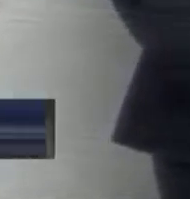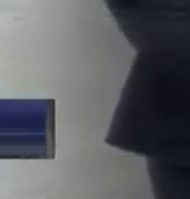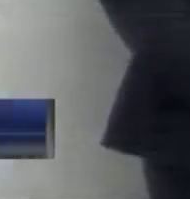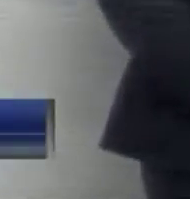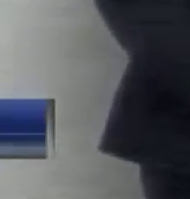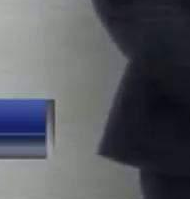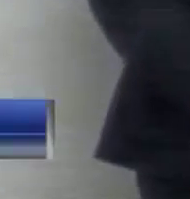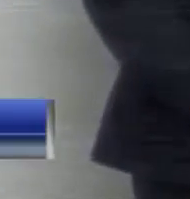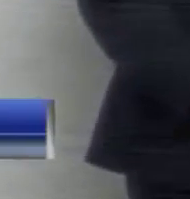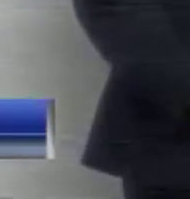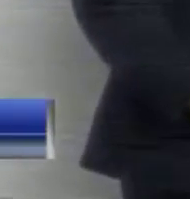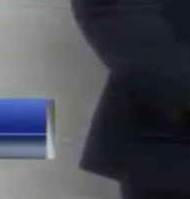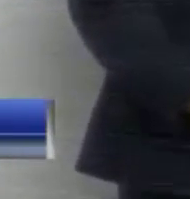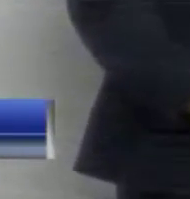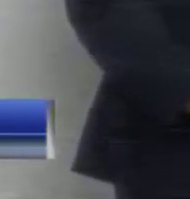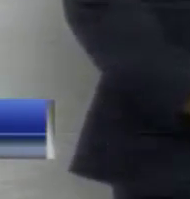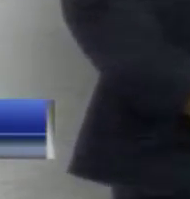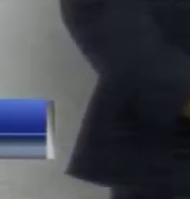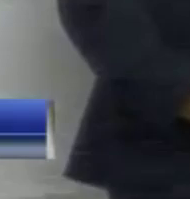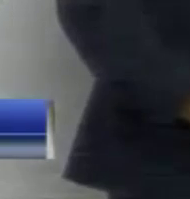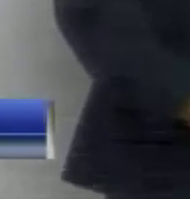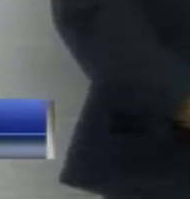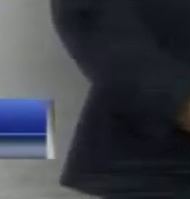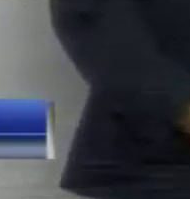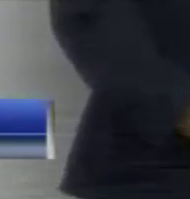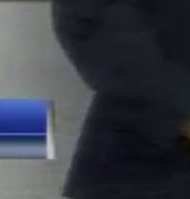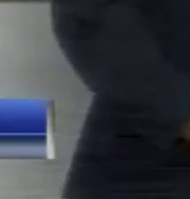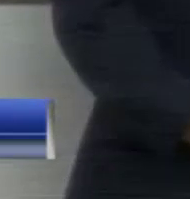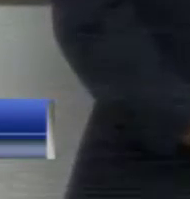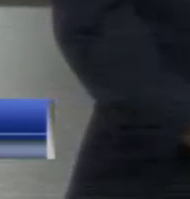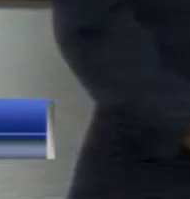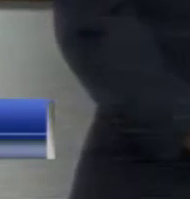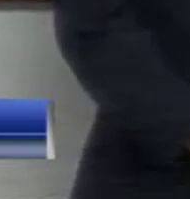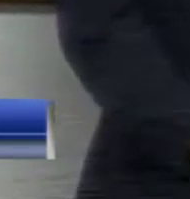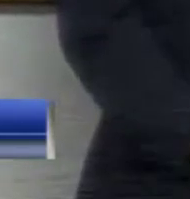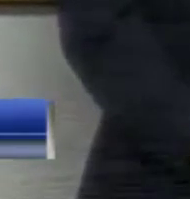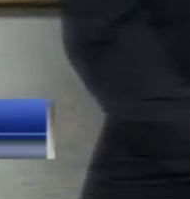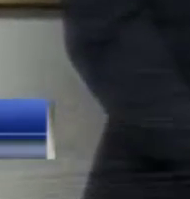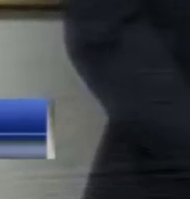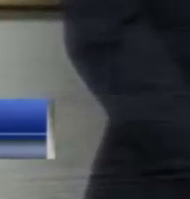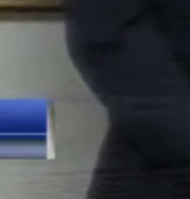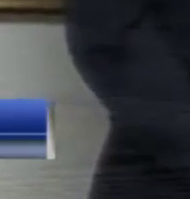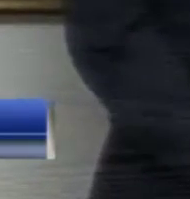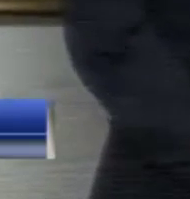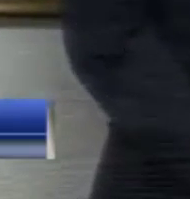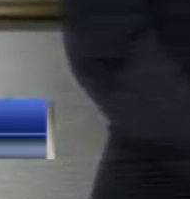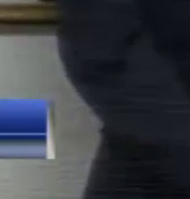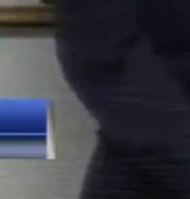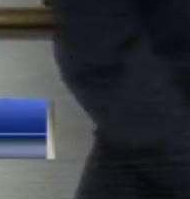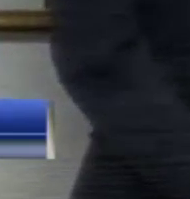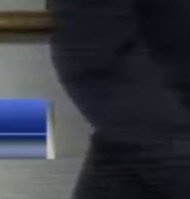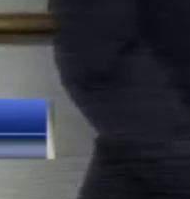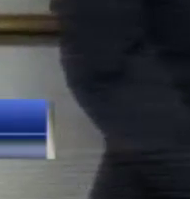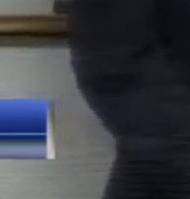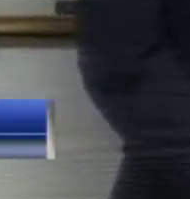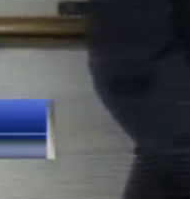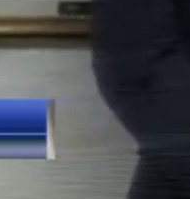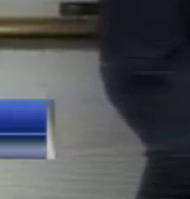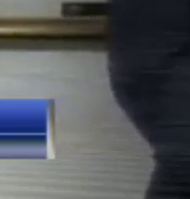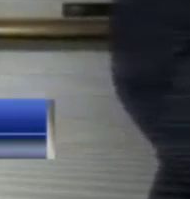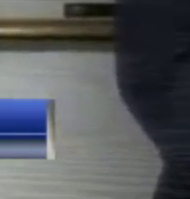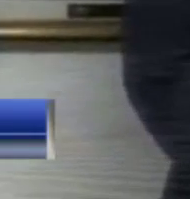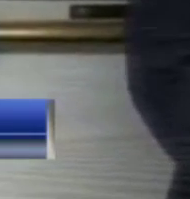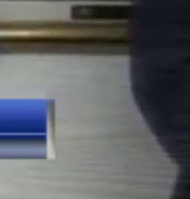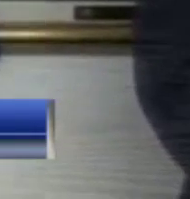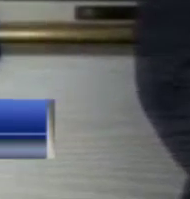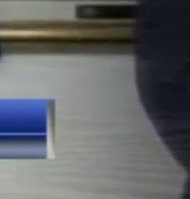dudas de forma técnica para que se tomen los razonamientos políticos que cada partido pueda